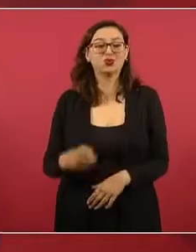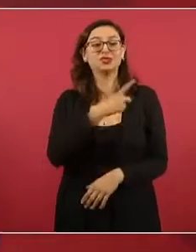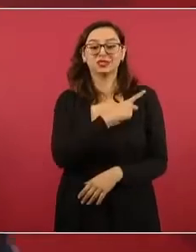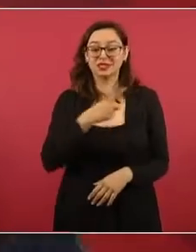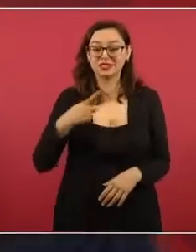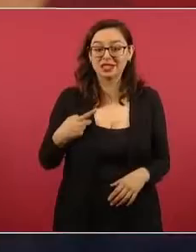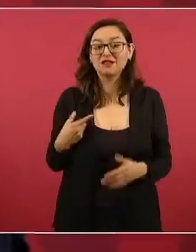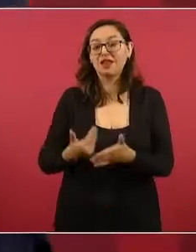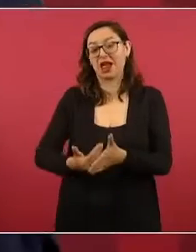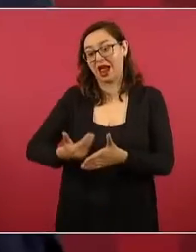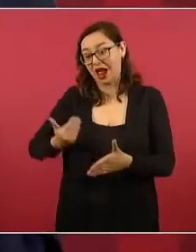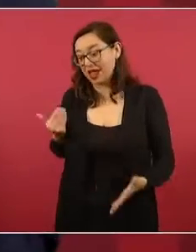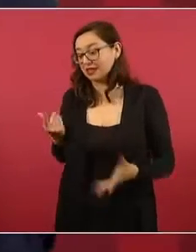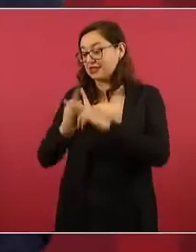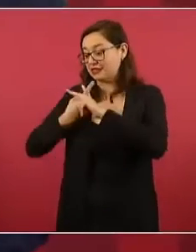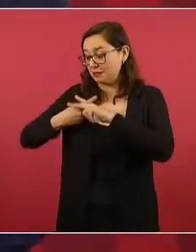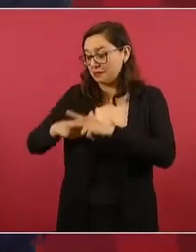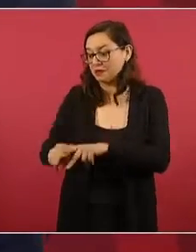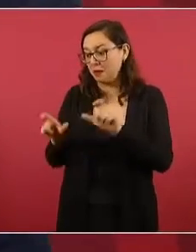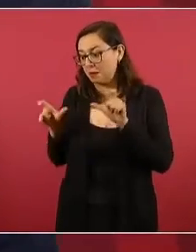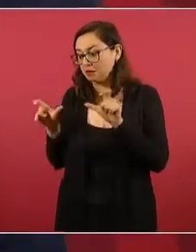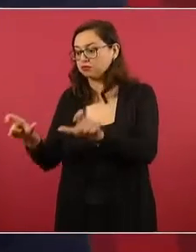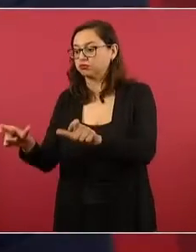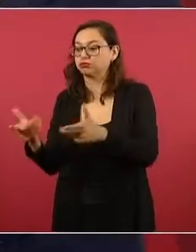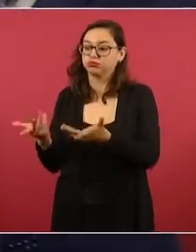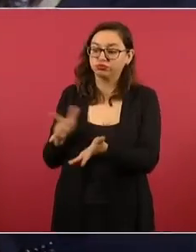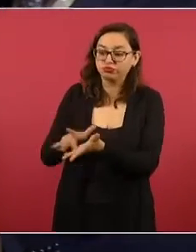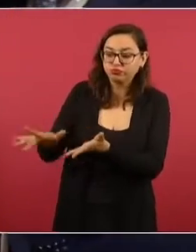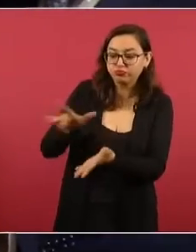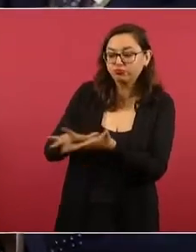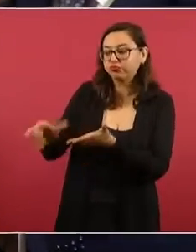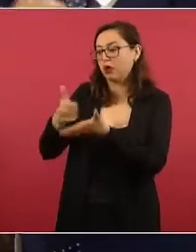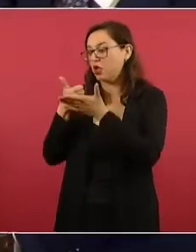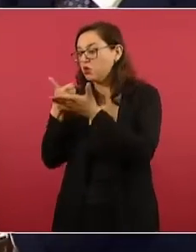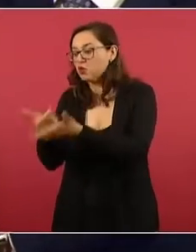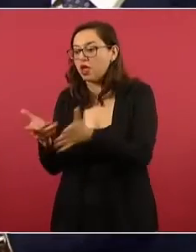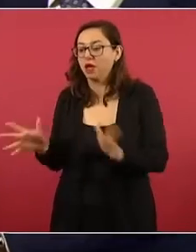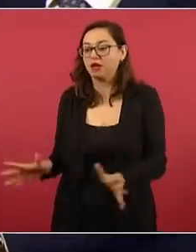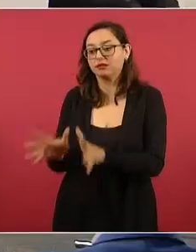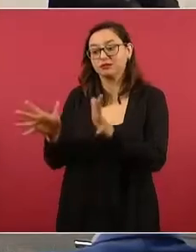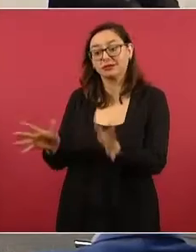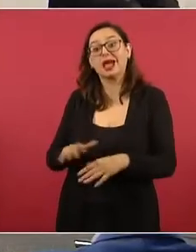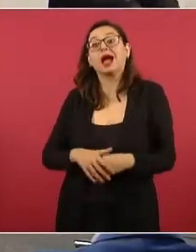trabajo. Ahí sí estoy seguro que el senador